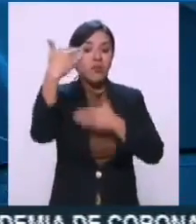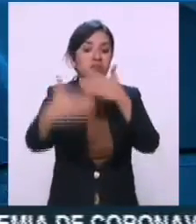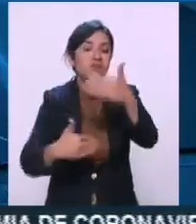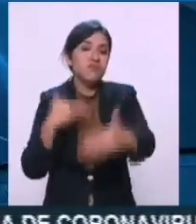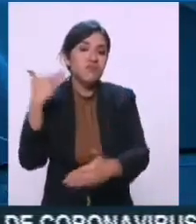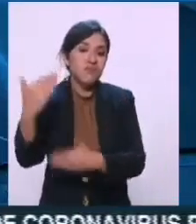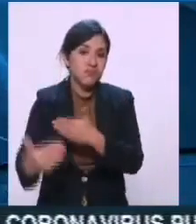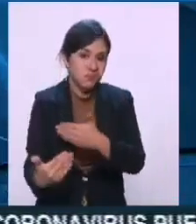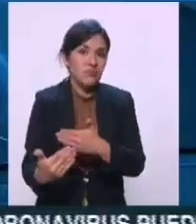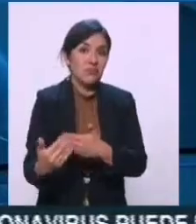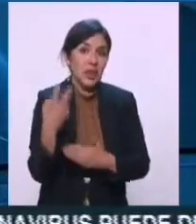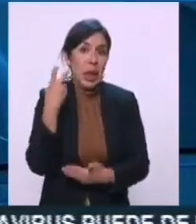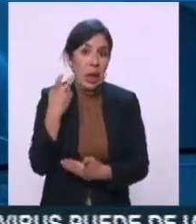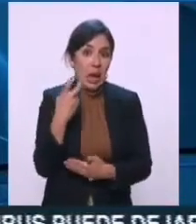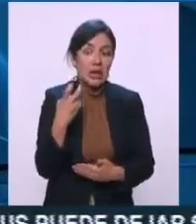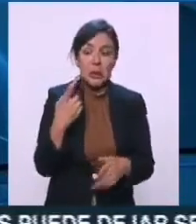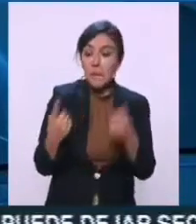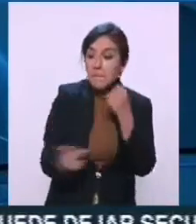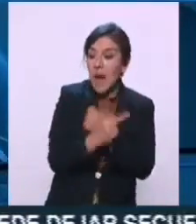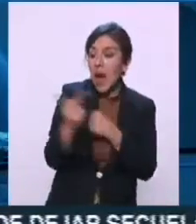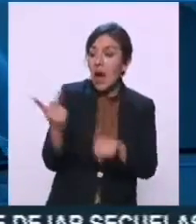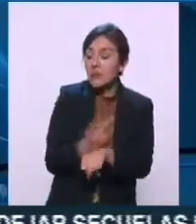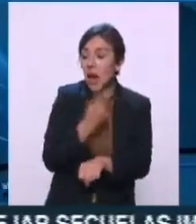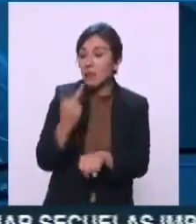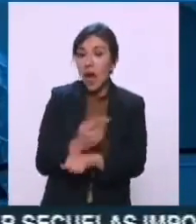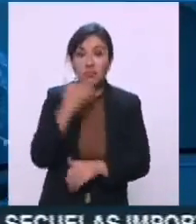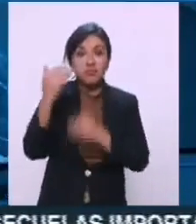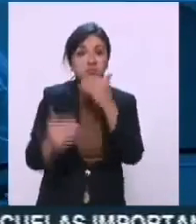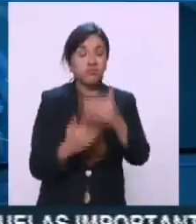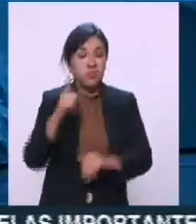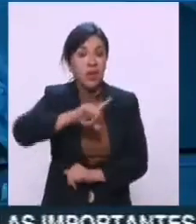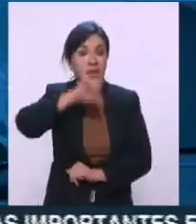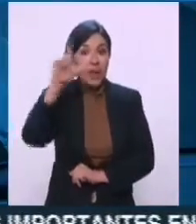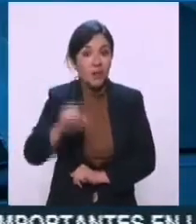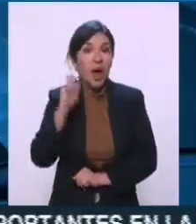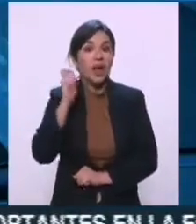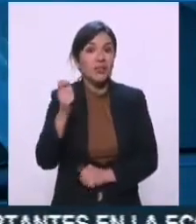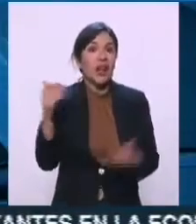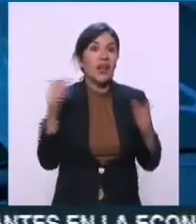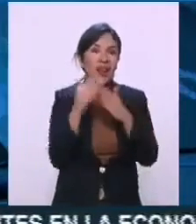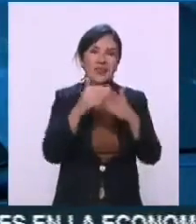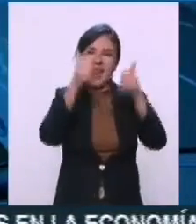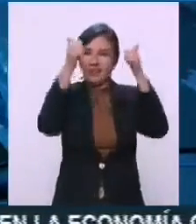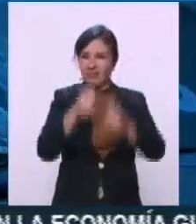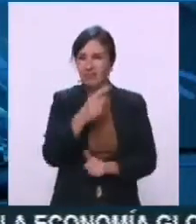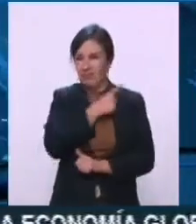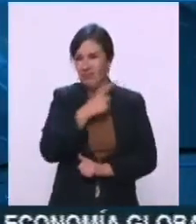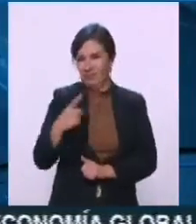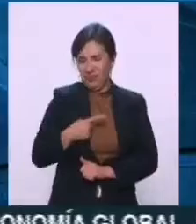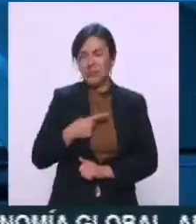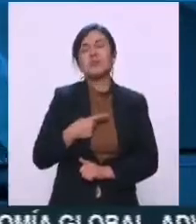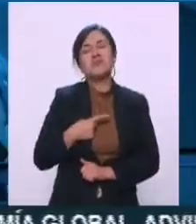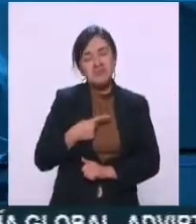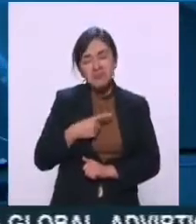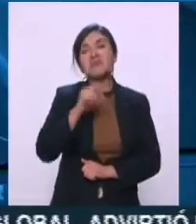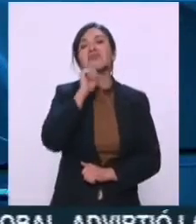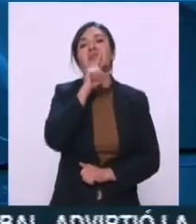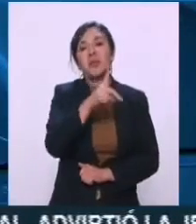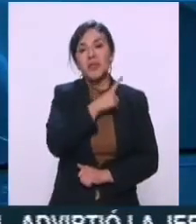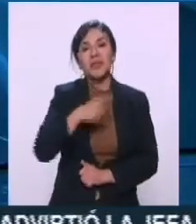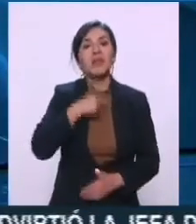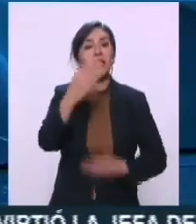semanas posteriores a estos eventos de la pandemia, a este confinamiento obligado, y obviamente